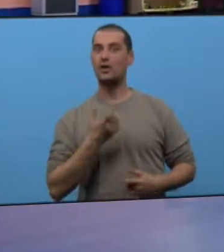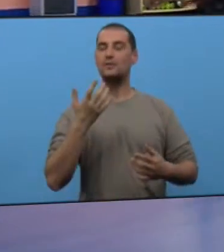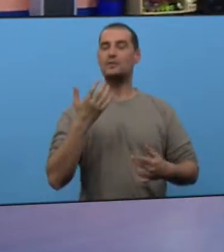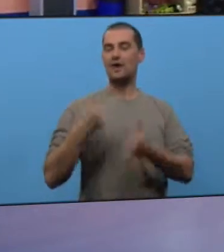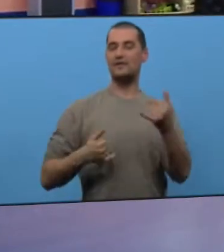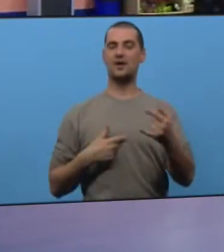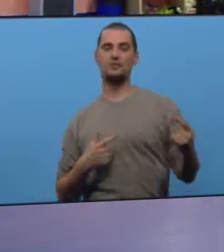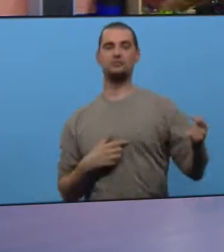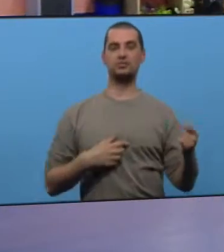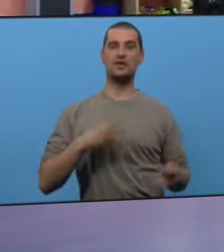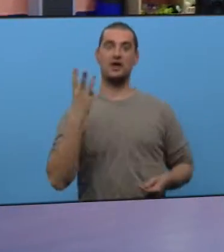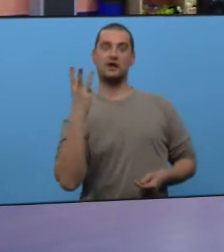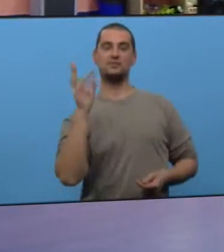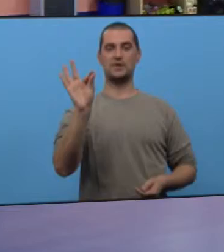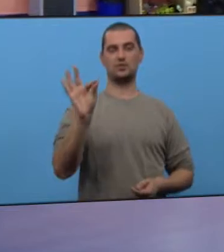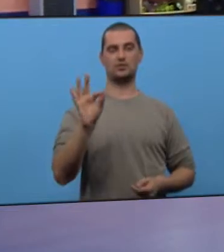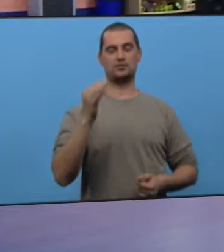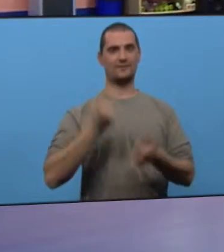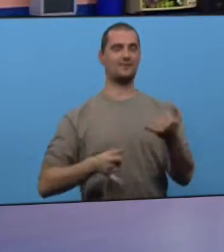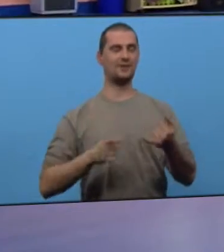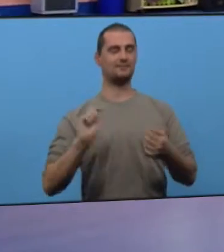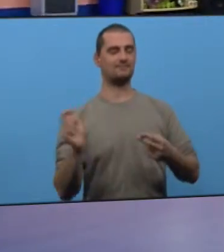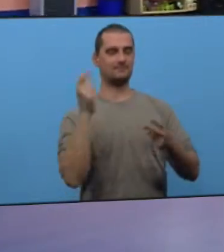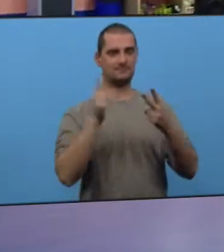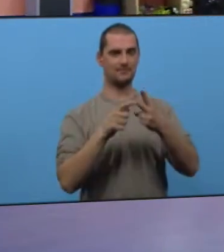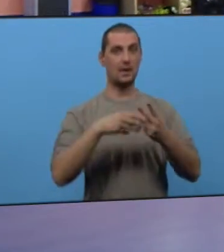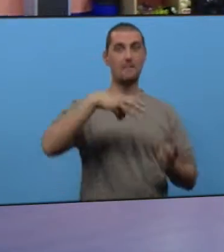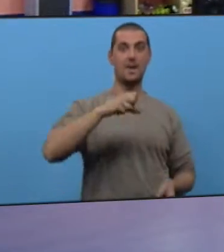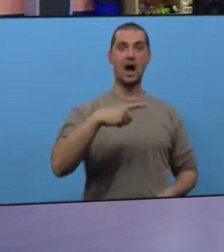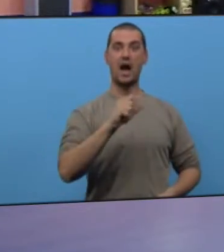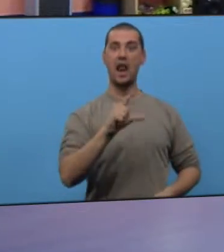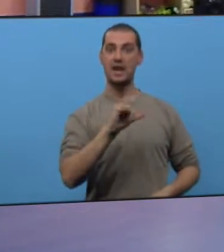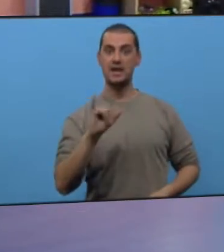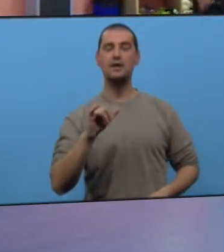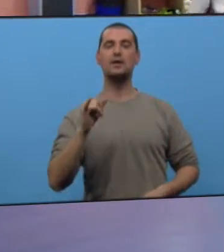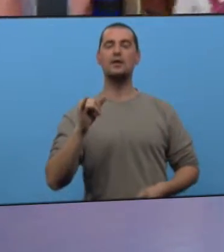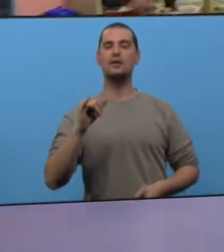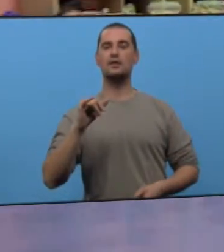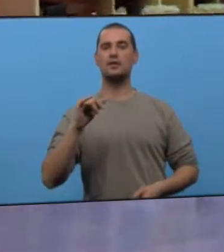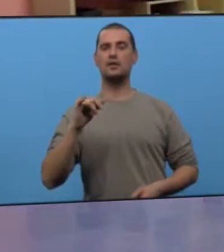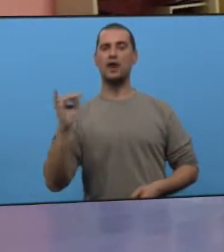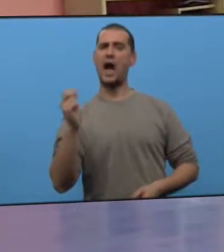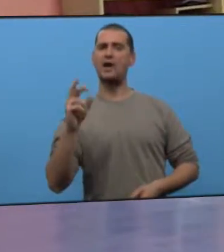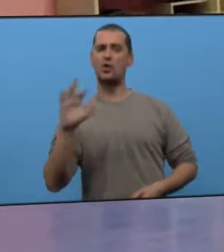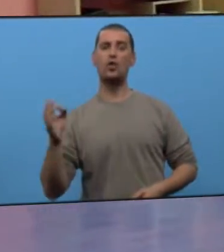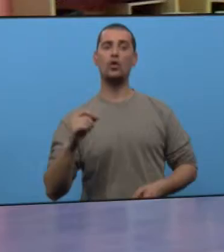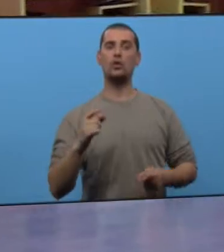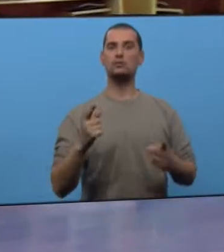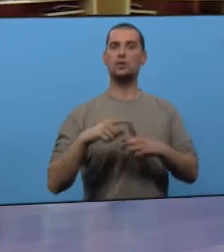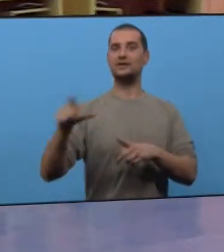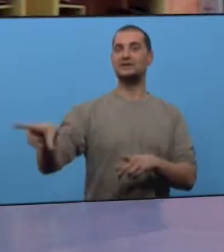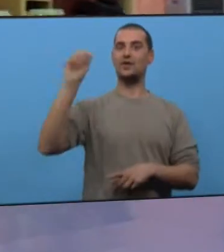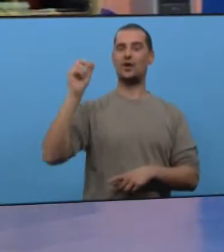en escena durante 3 minutos. Magalí e Jandro foron seleccionados entre máis de 1.500 parellas de toda